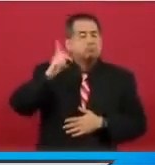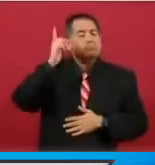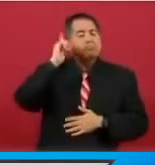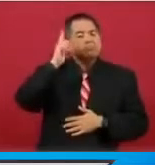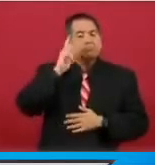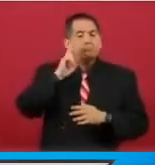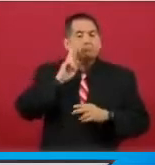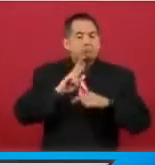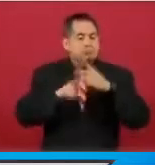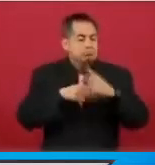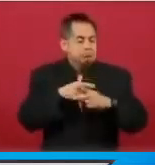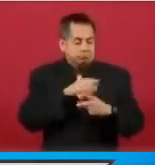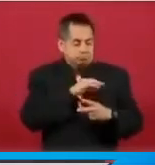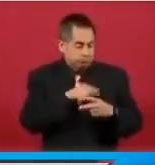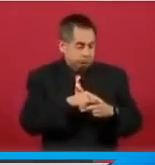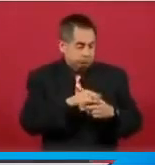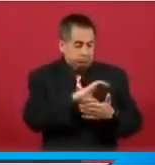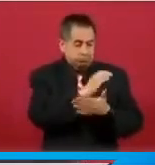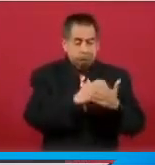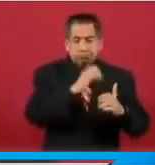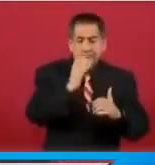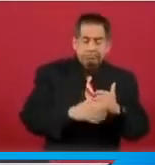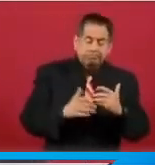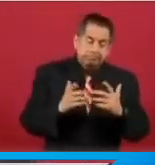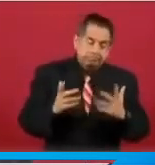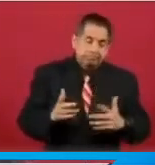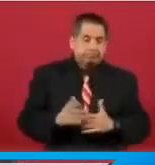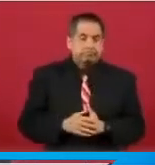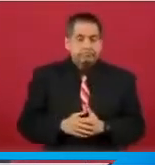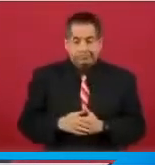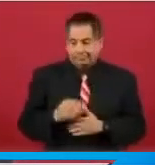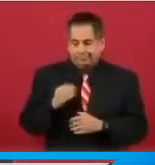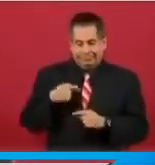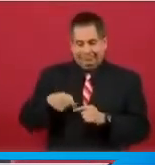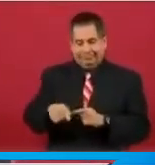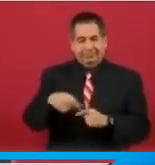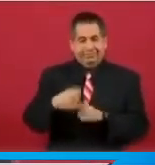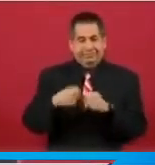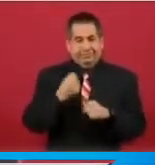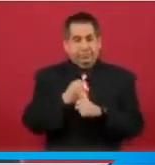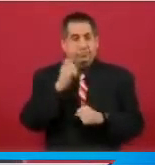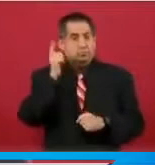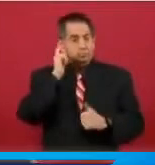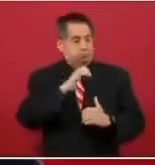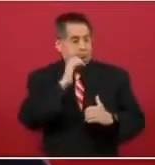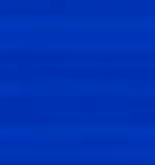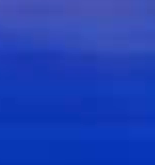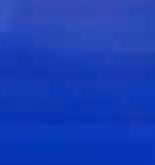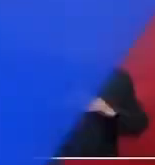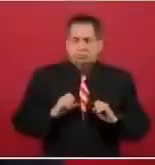será posible ir limpiando las malas prácticas producto de los funcionarios que apoyaron la reforma energética.